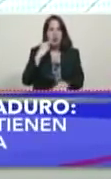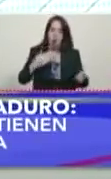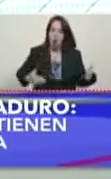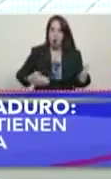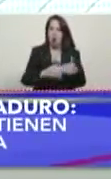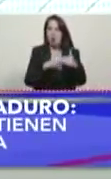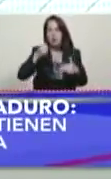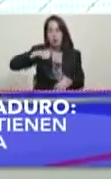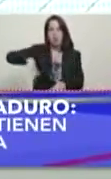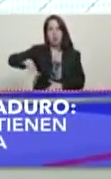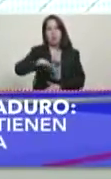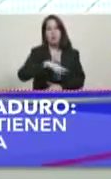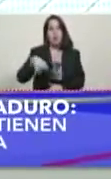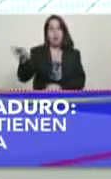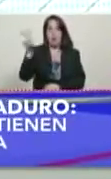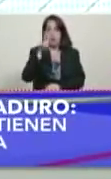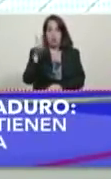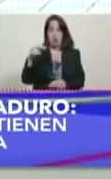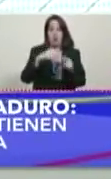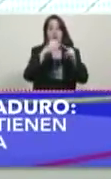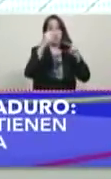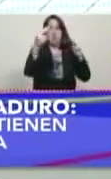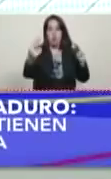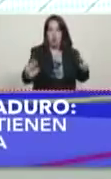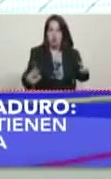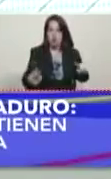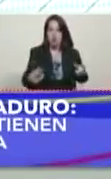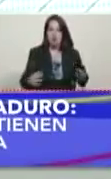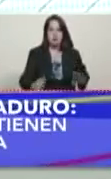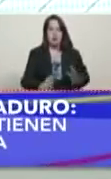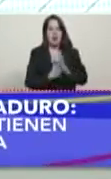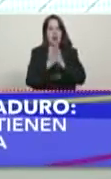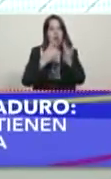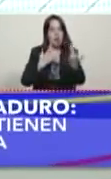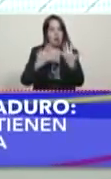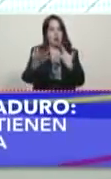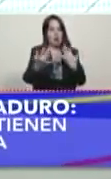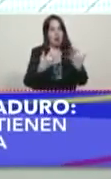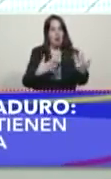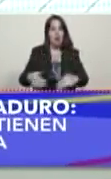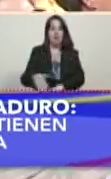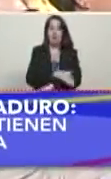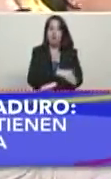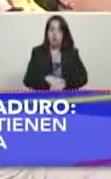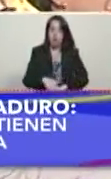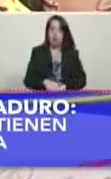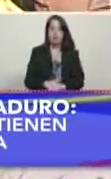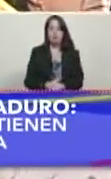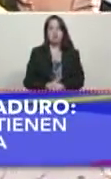en un puente que es sagrado como son todos los puentes de tránsito fronterizo sagrado